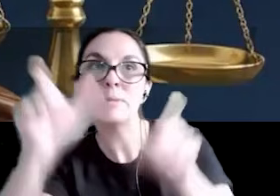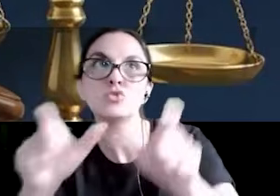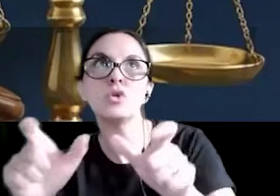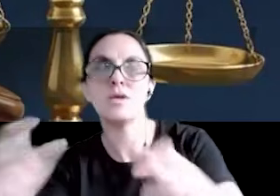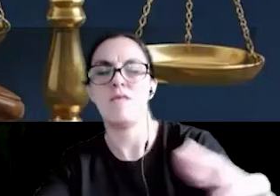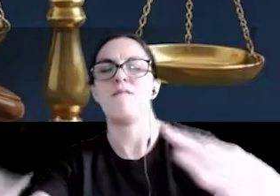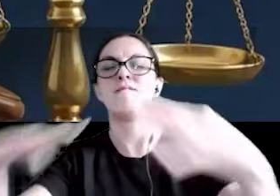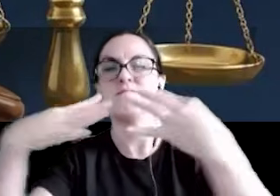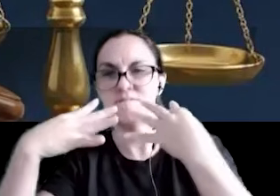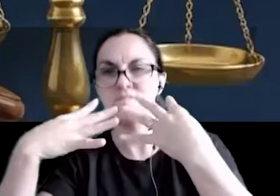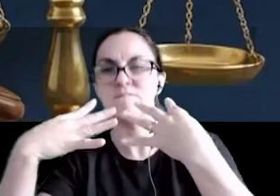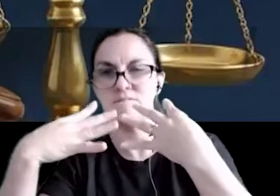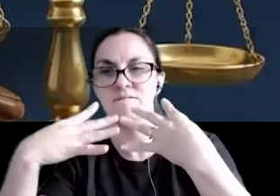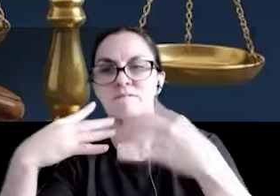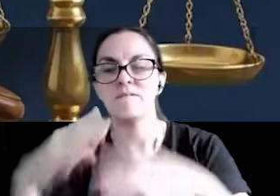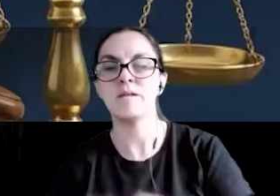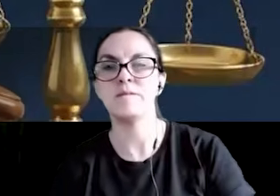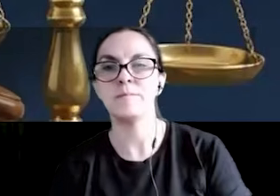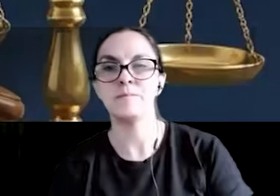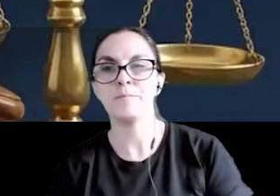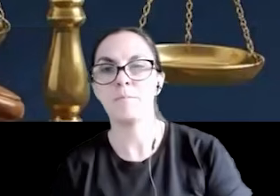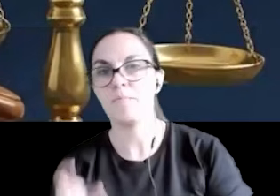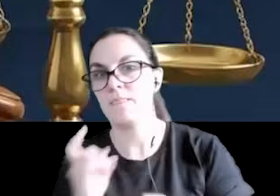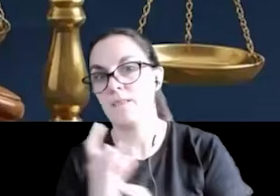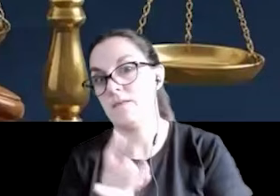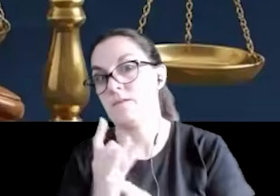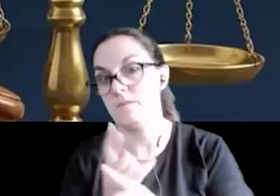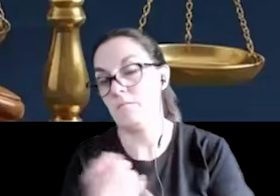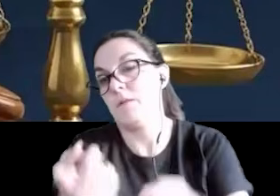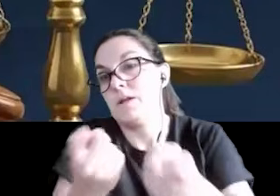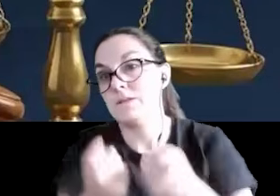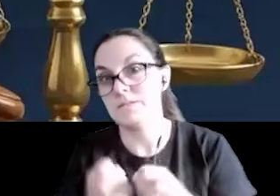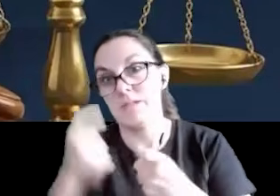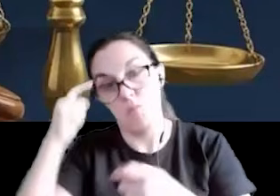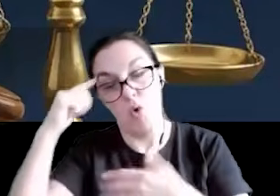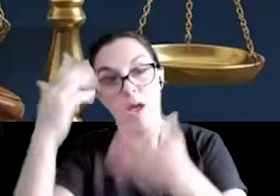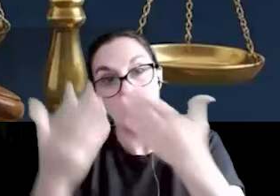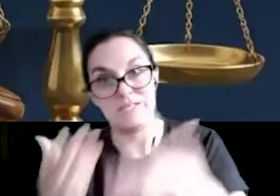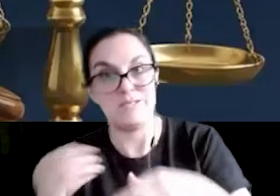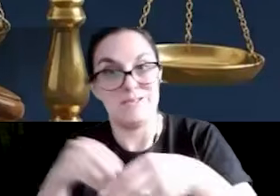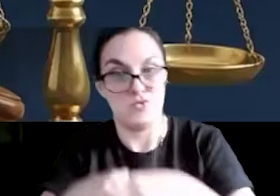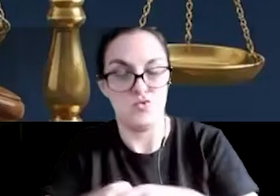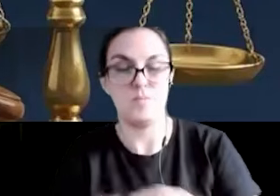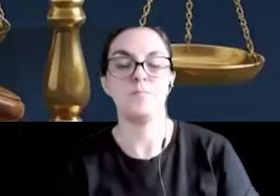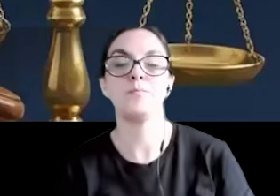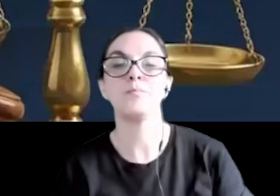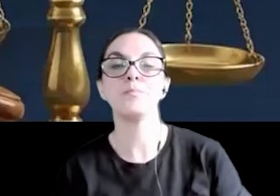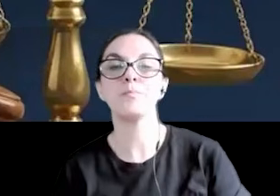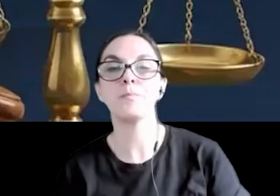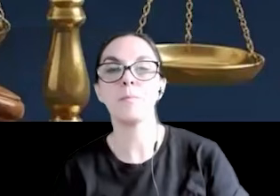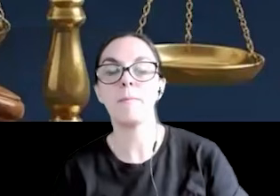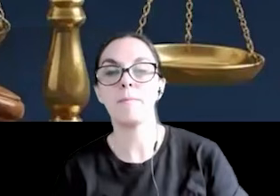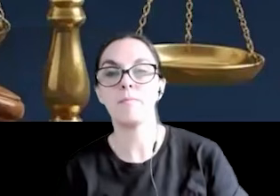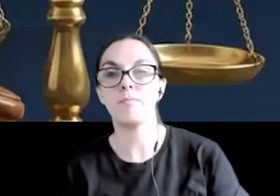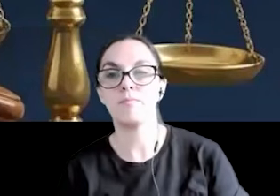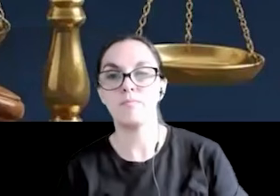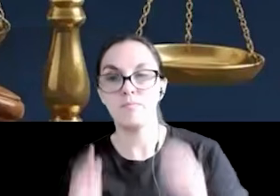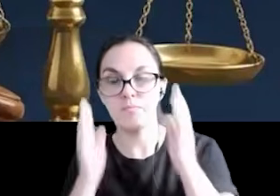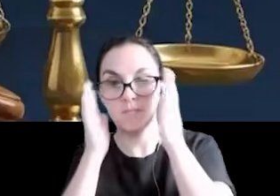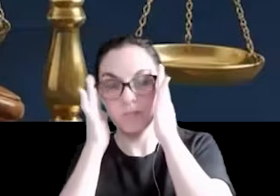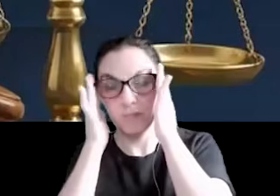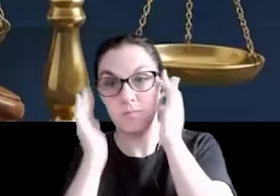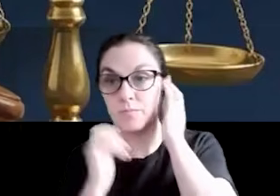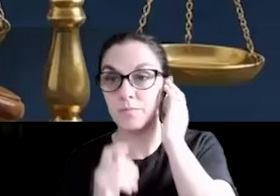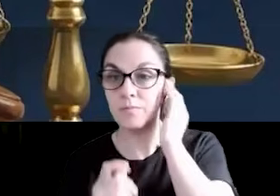que consumimos habitualmente este tipo de capacitación. Bueno, estoy